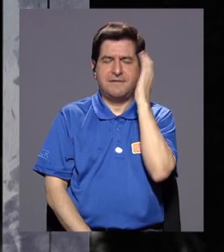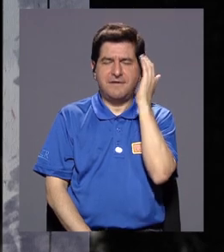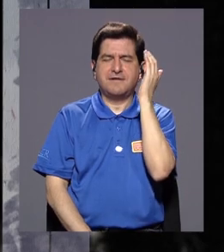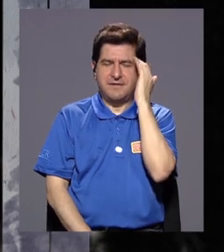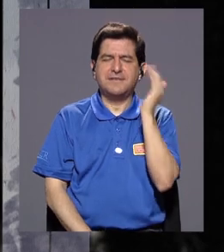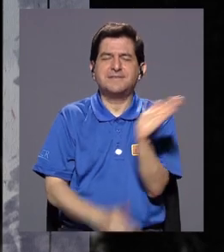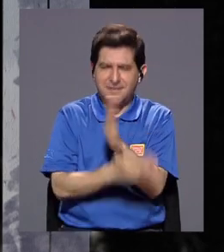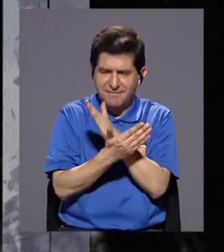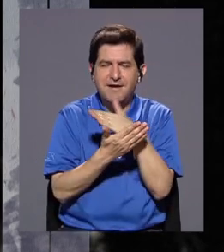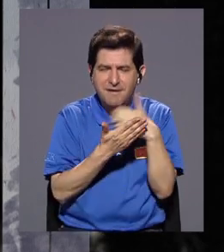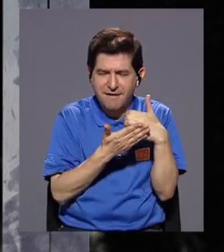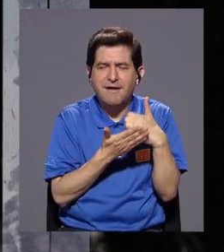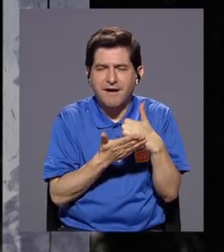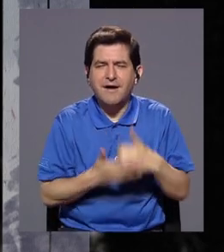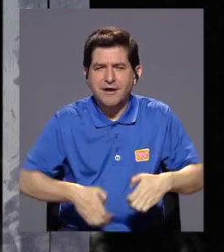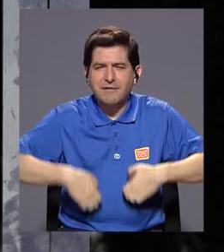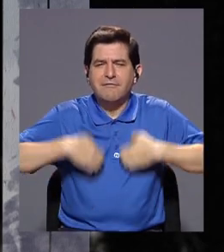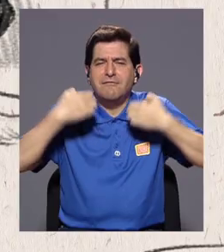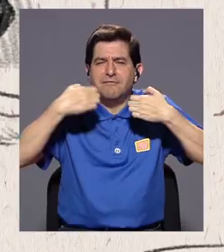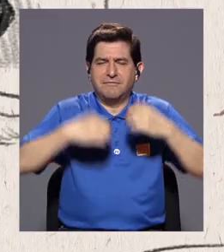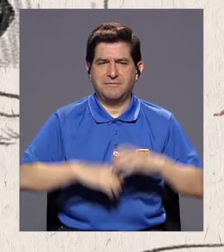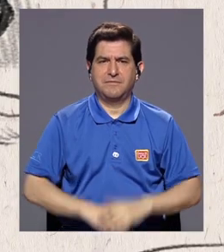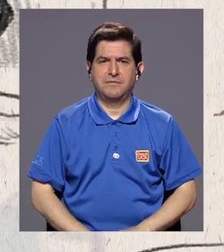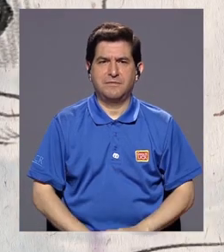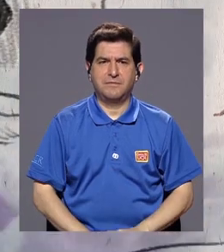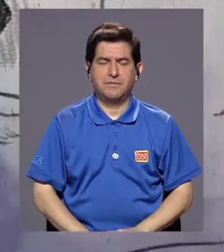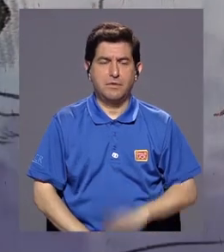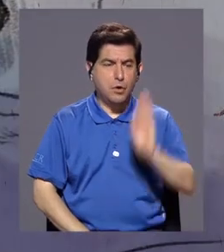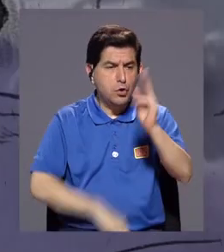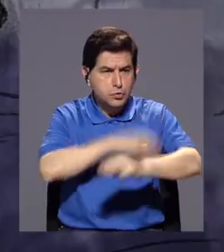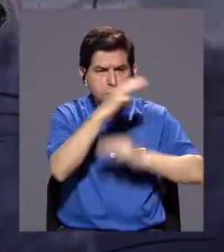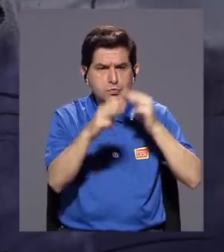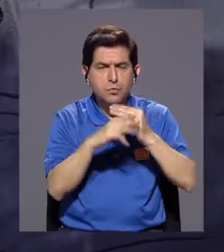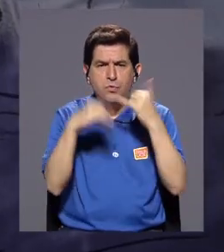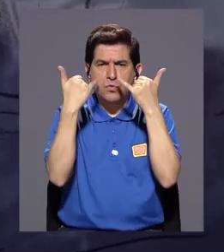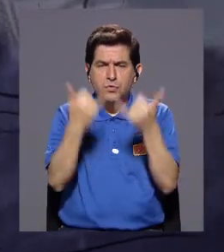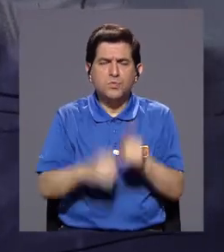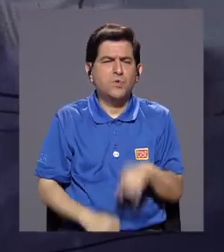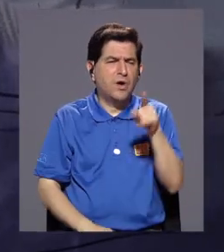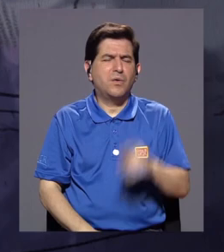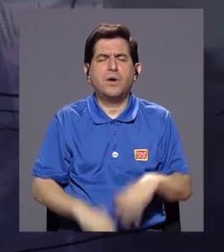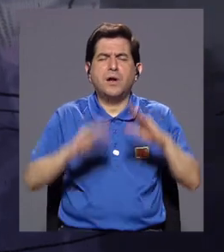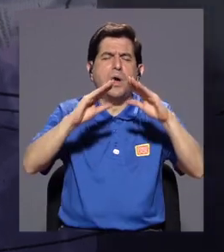marchito y pesado. Mucho más pesado.